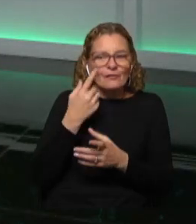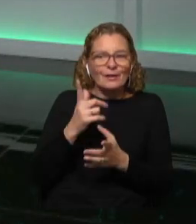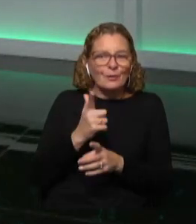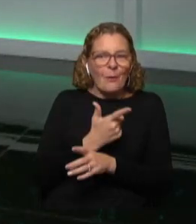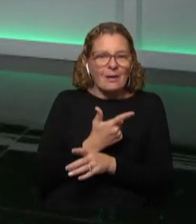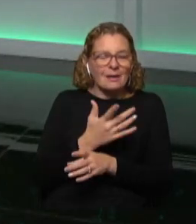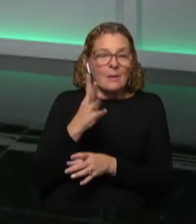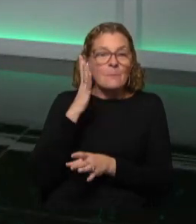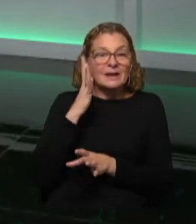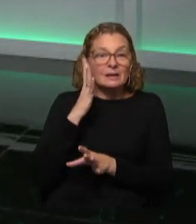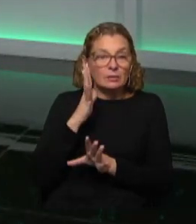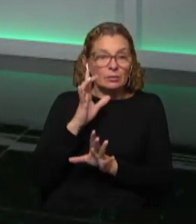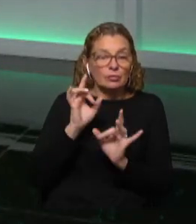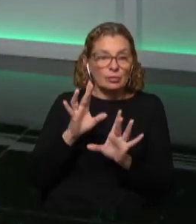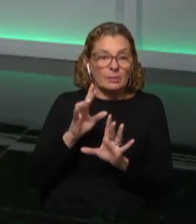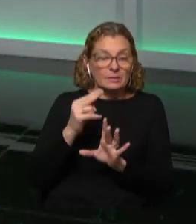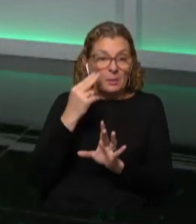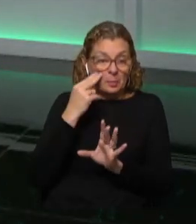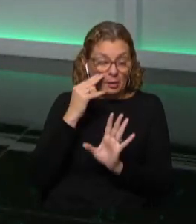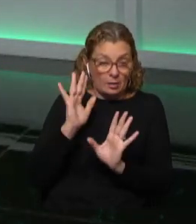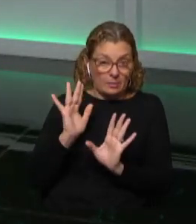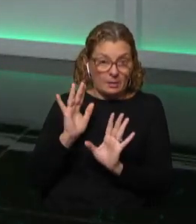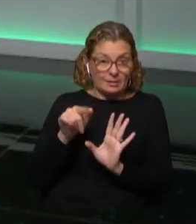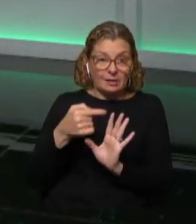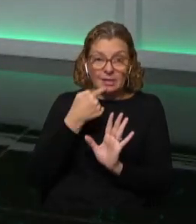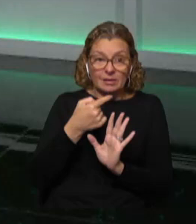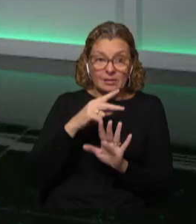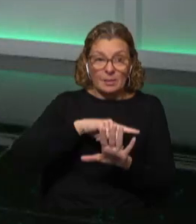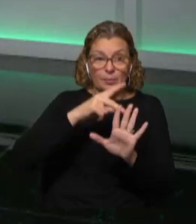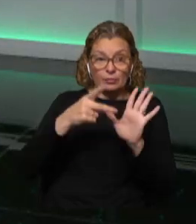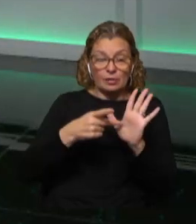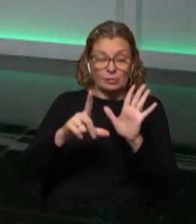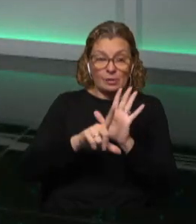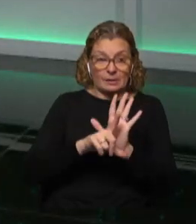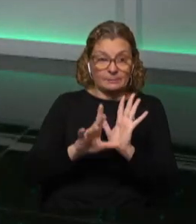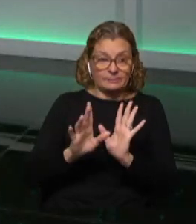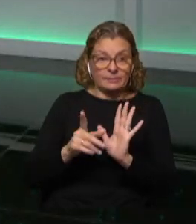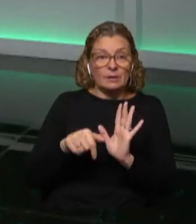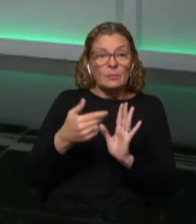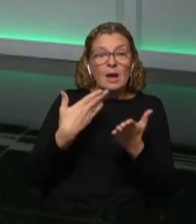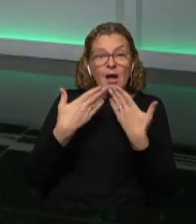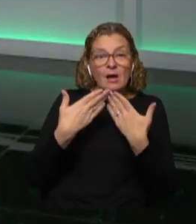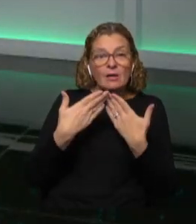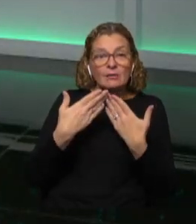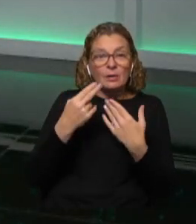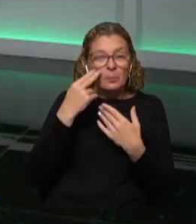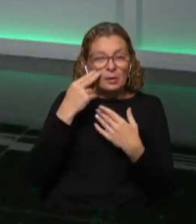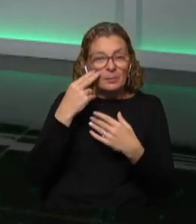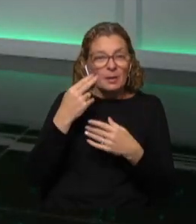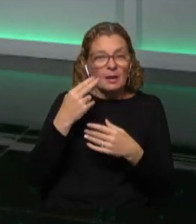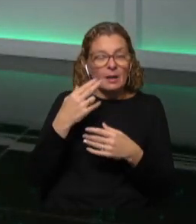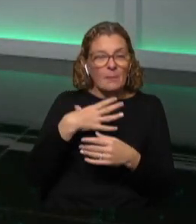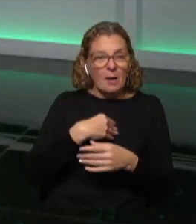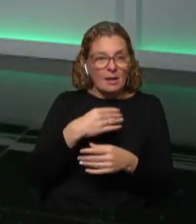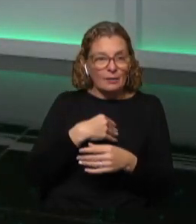el peligro de que pueda haber daño. Y es así como lo establece este proyecto de ley, ¿no? Luego habla de delitos en blanco y ahí, bueno,